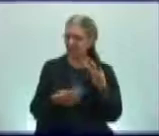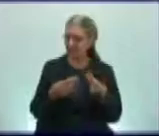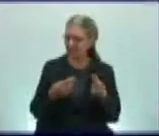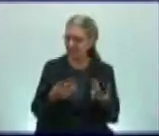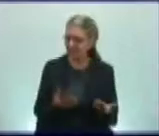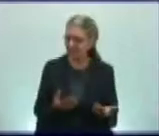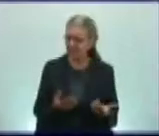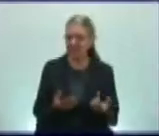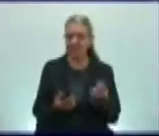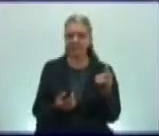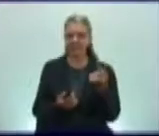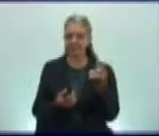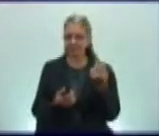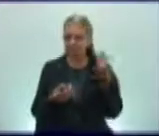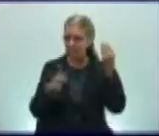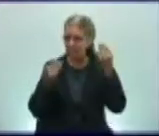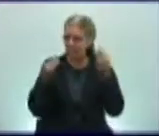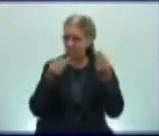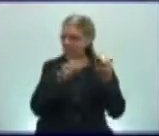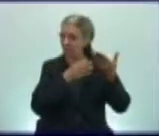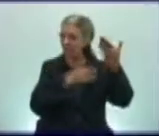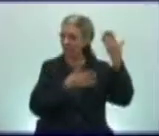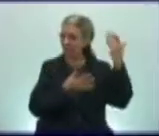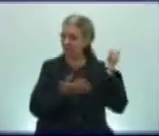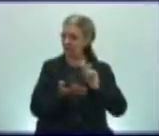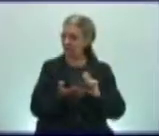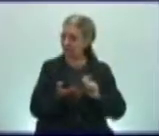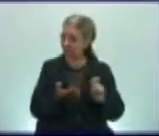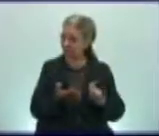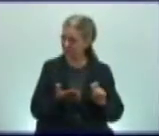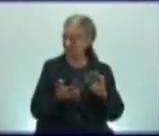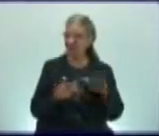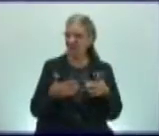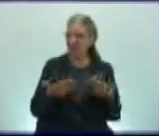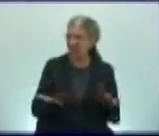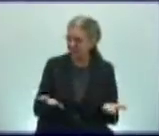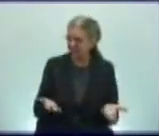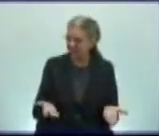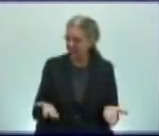esta reflexión que acabamos de analizar. Veamos en qué consiste.